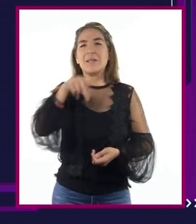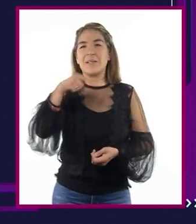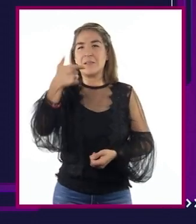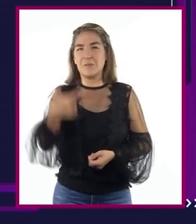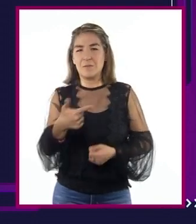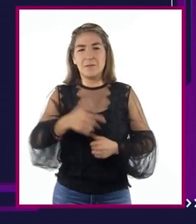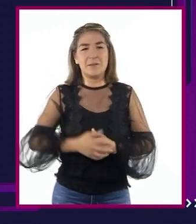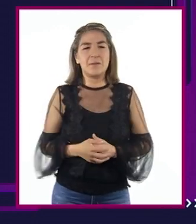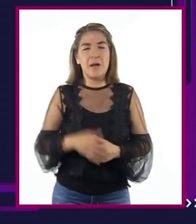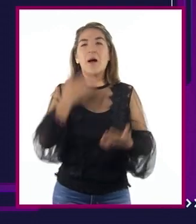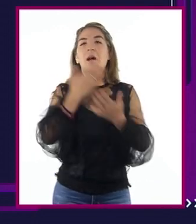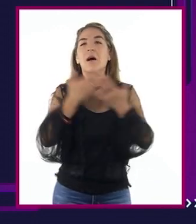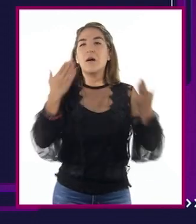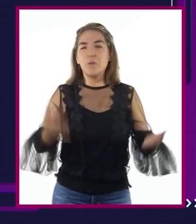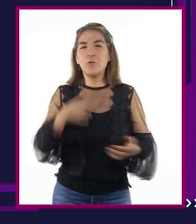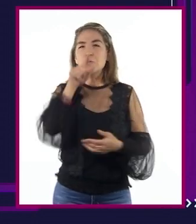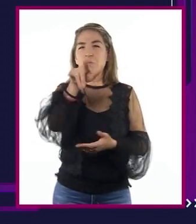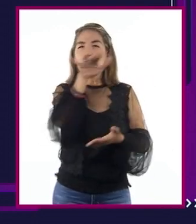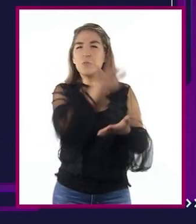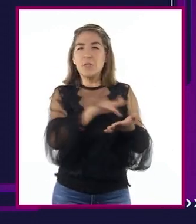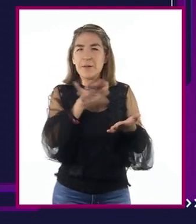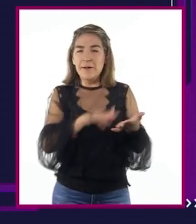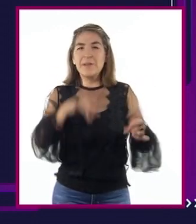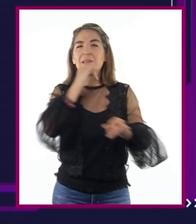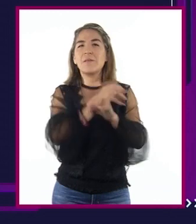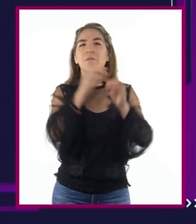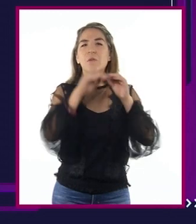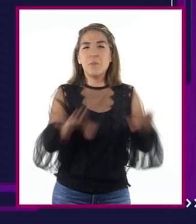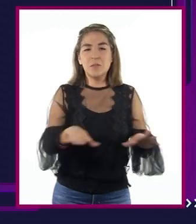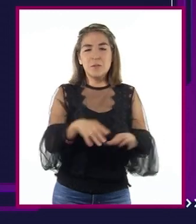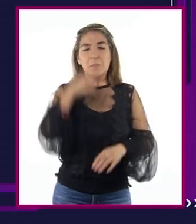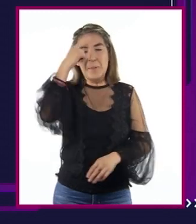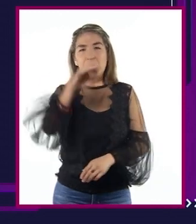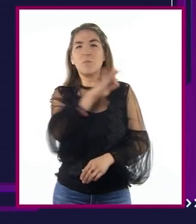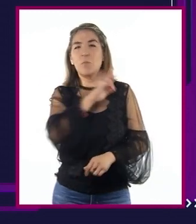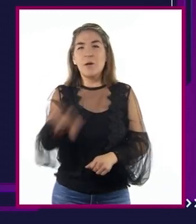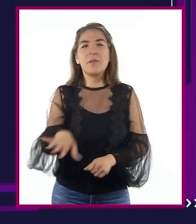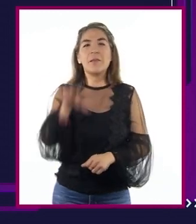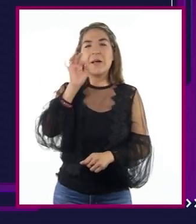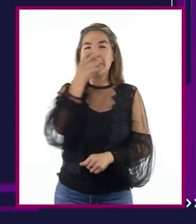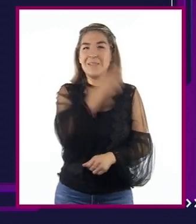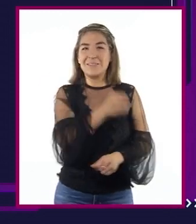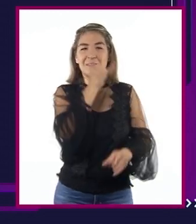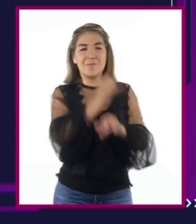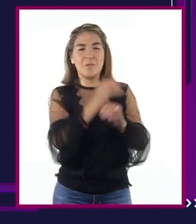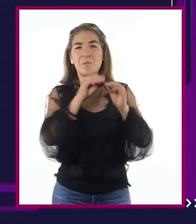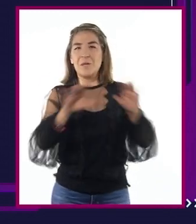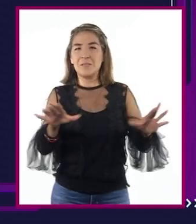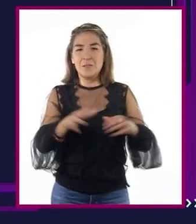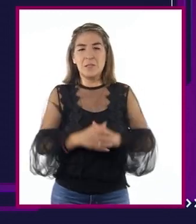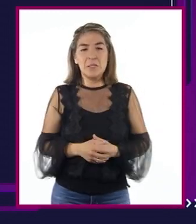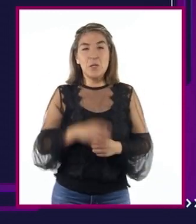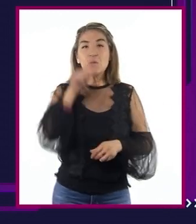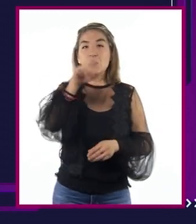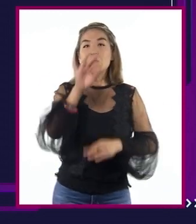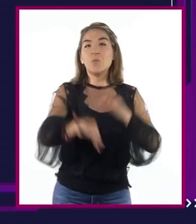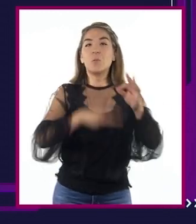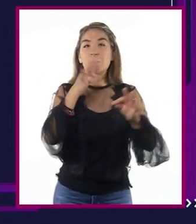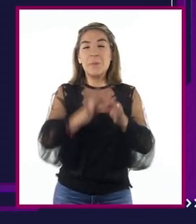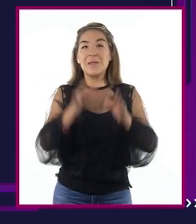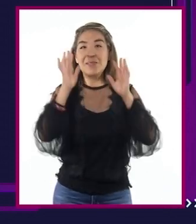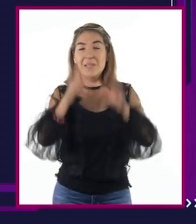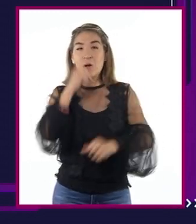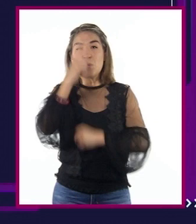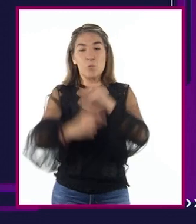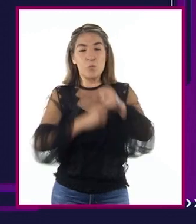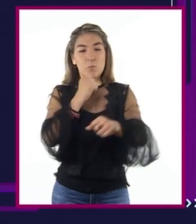kilogramos. Ahora, leamos alguna información que se puede obtener de esta gráfica. Al cumplir un año, su